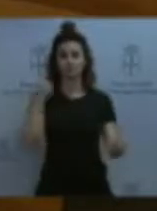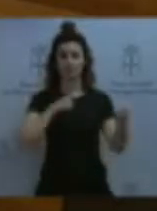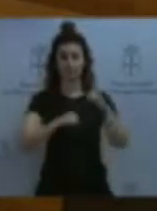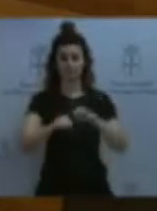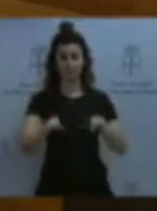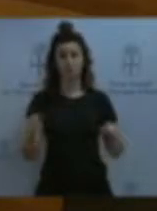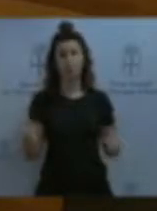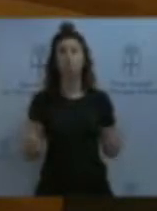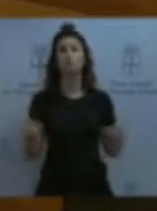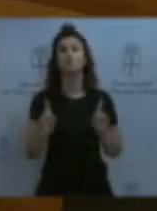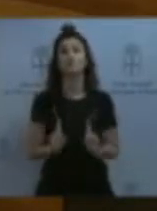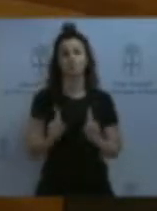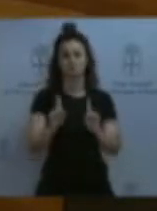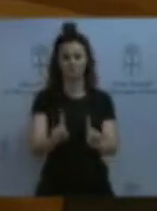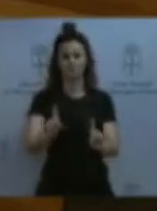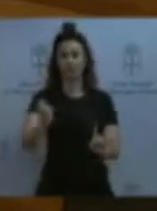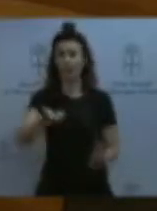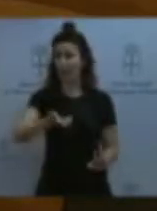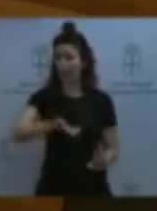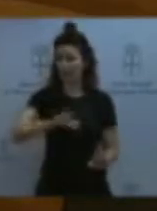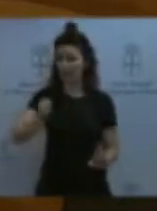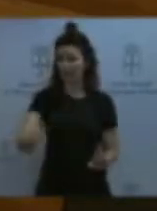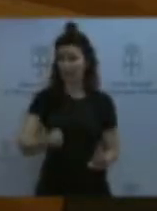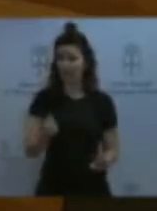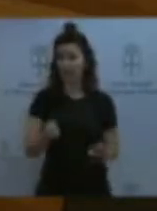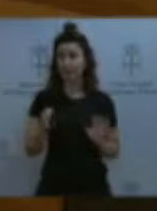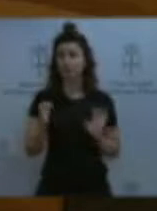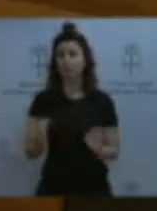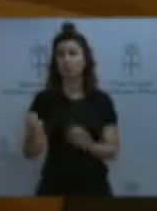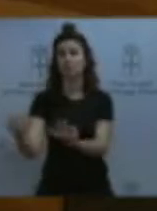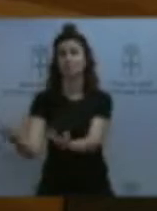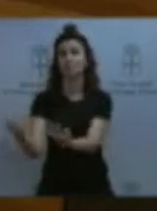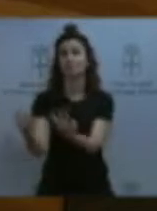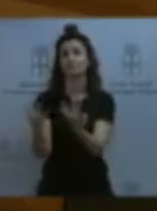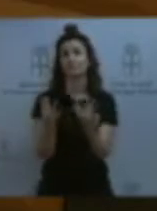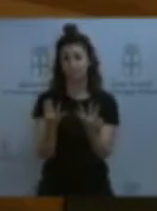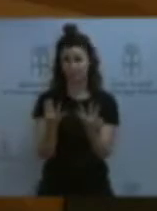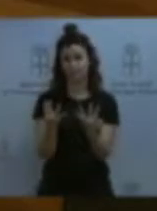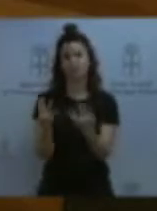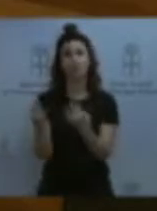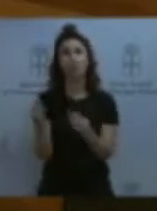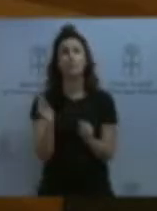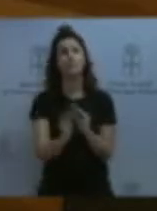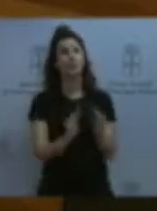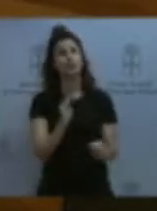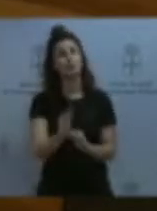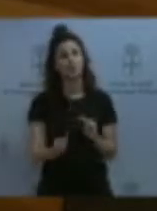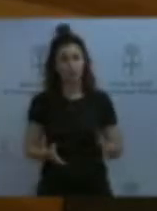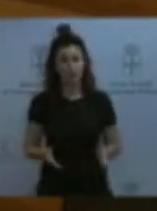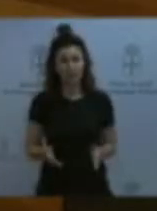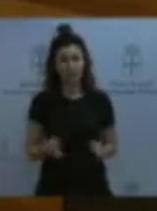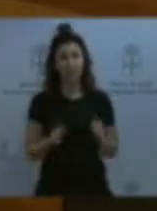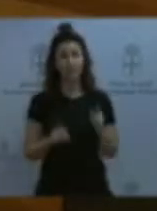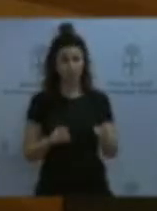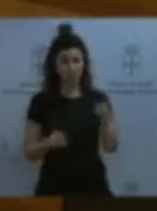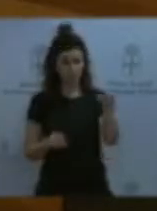un grupo de ciudadanas y ciudadanos de Valdés a preguntar. Y la respuesta suya fue que no